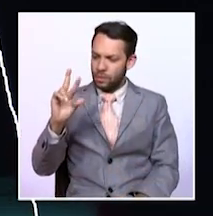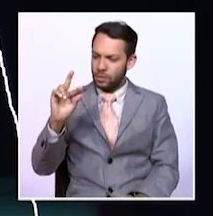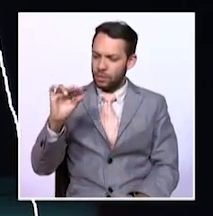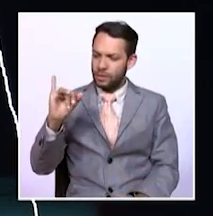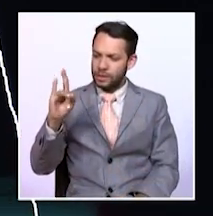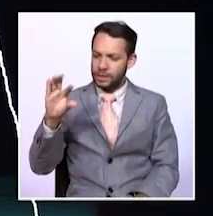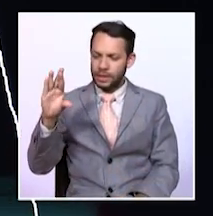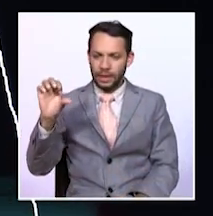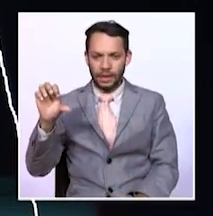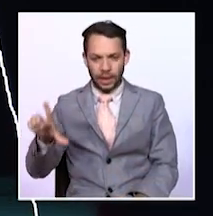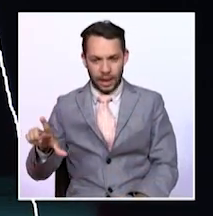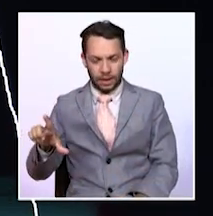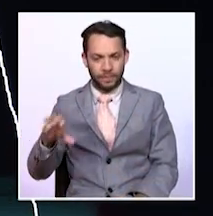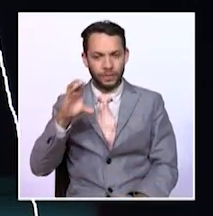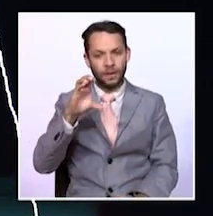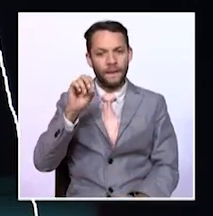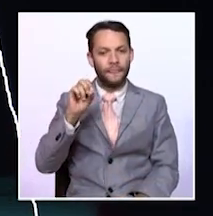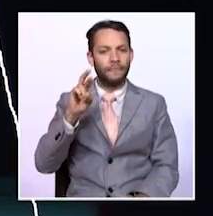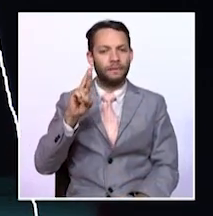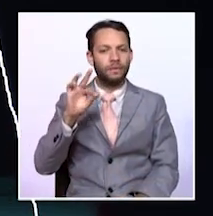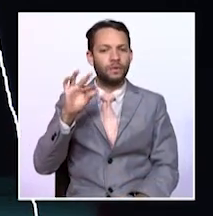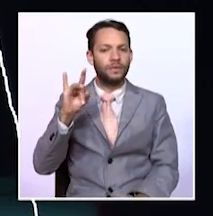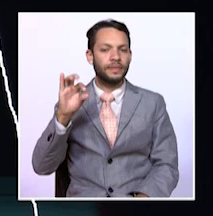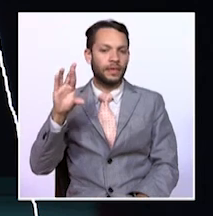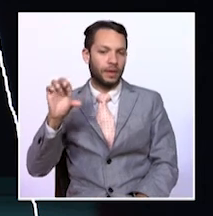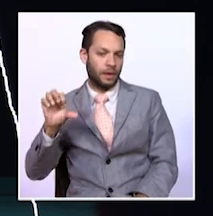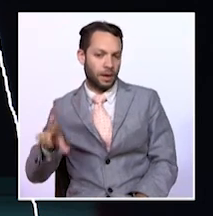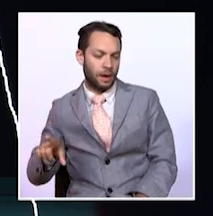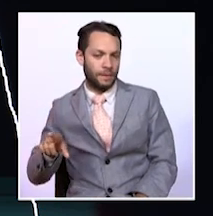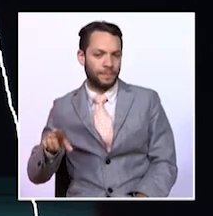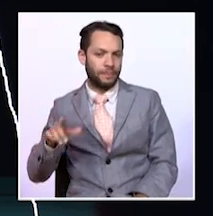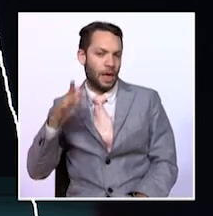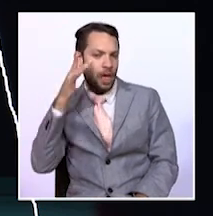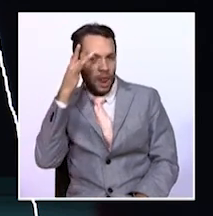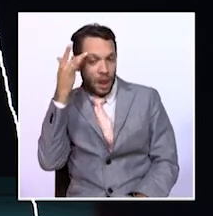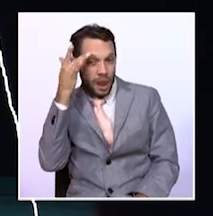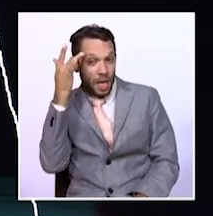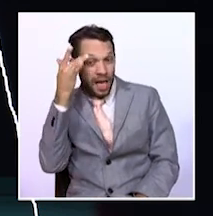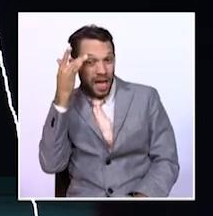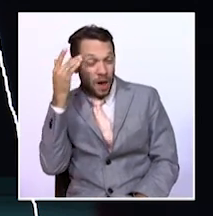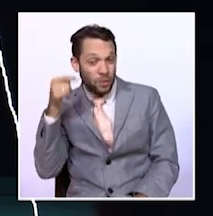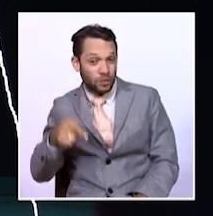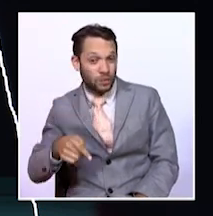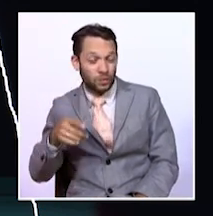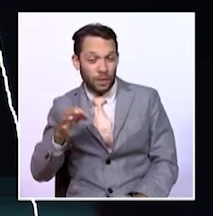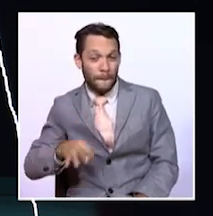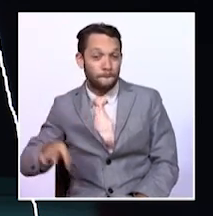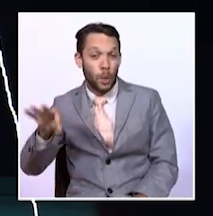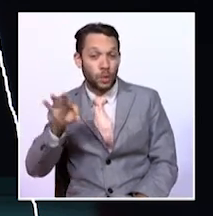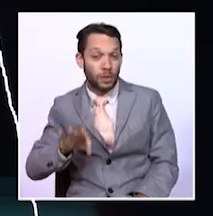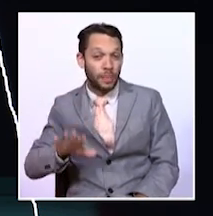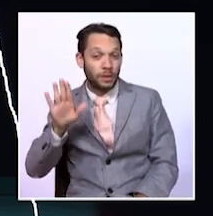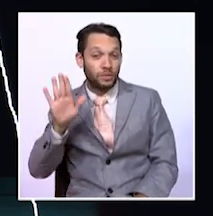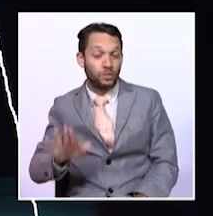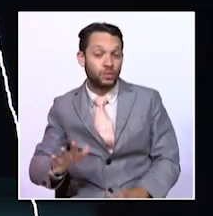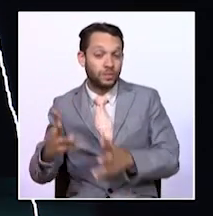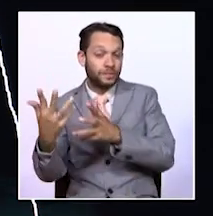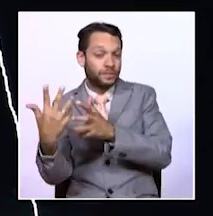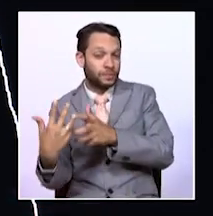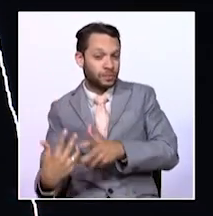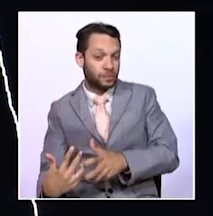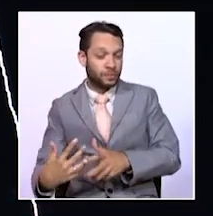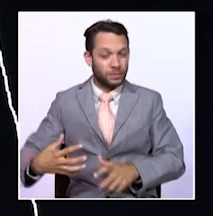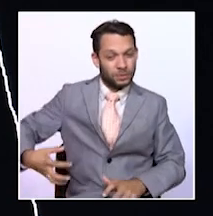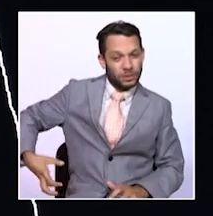oscura es toda la cortical del riñón. El riñón se ve un poquito más oscuro porque es que el riñón es un órgano por excelencia más